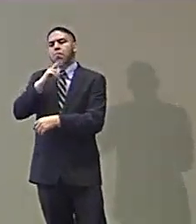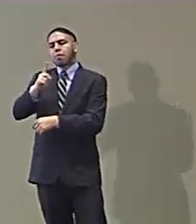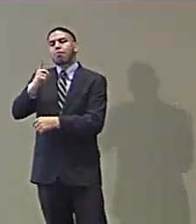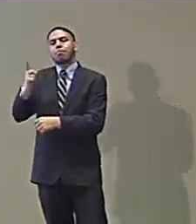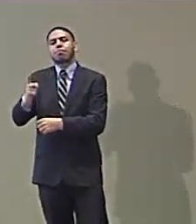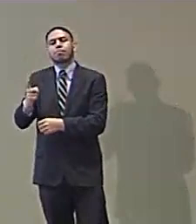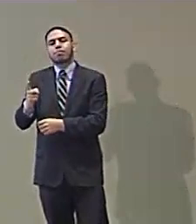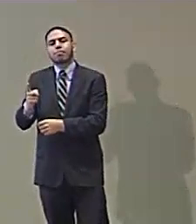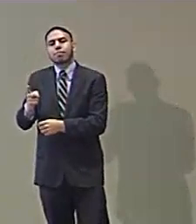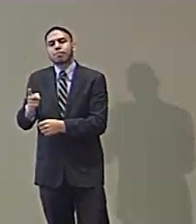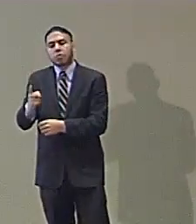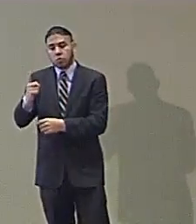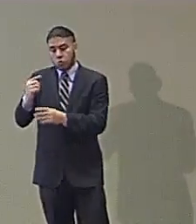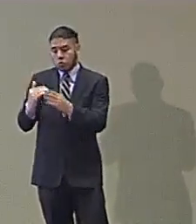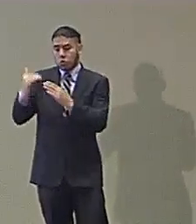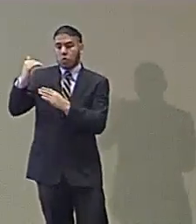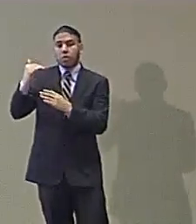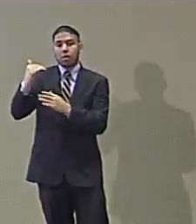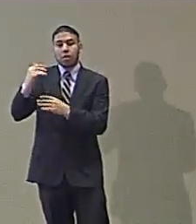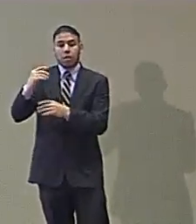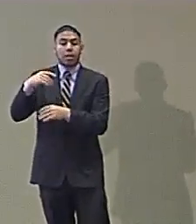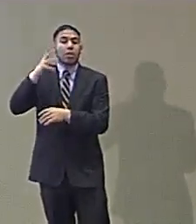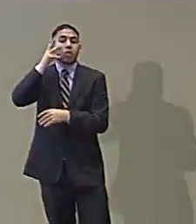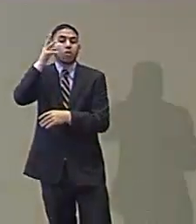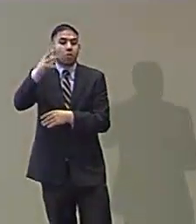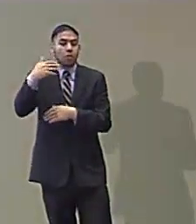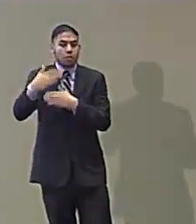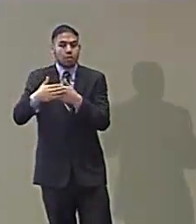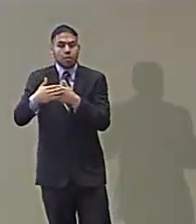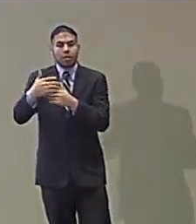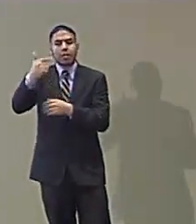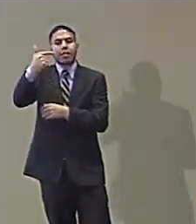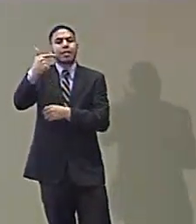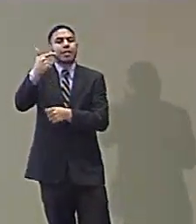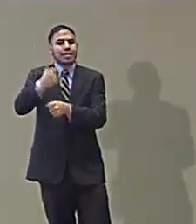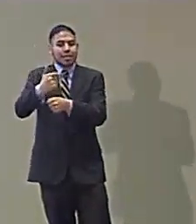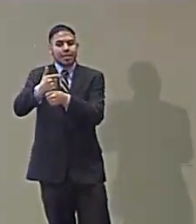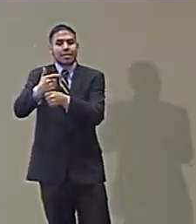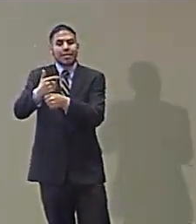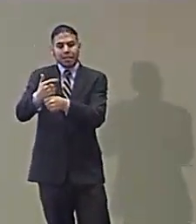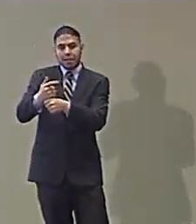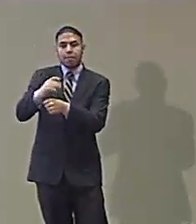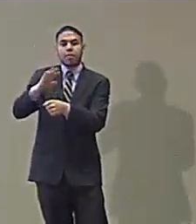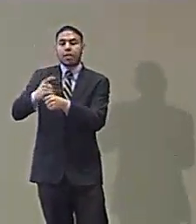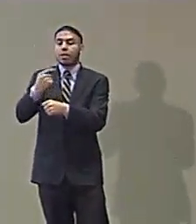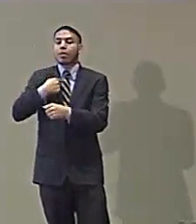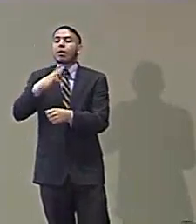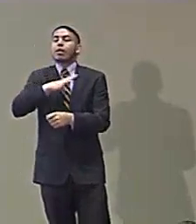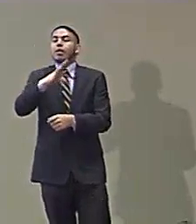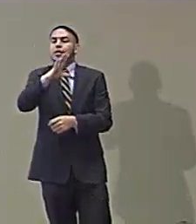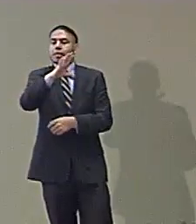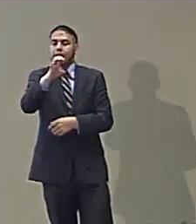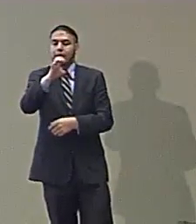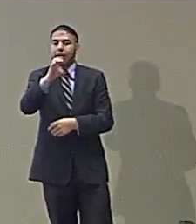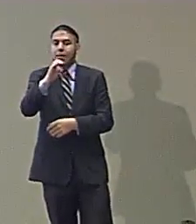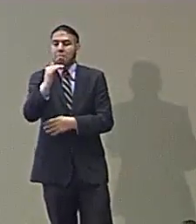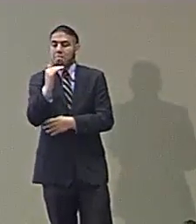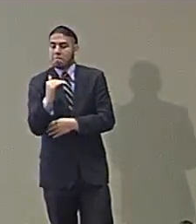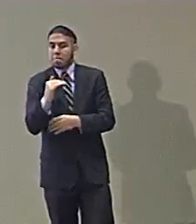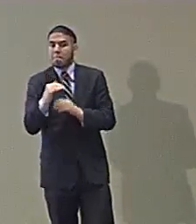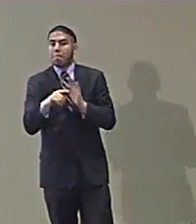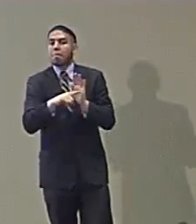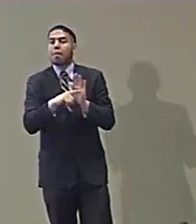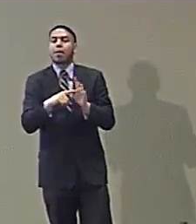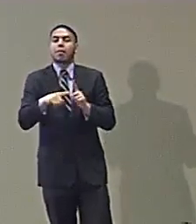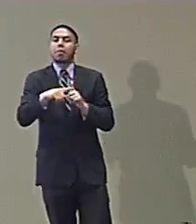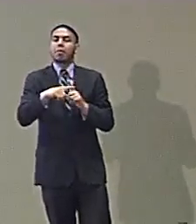un lugar más sino en este año en el año que viene porque porque estamos a 500 mil menos de los que visitaron